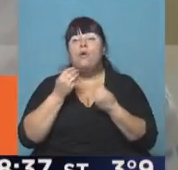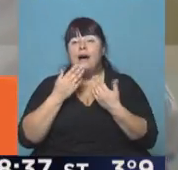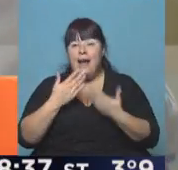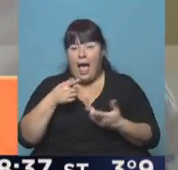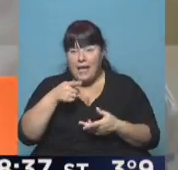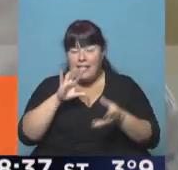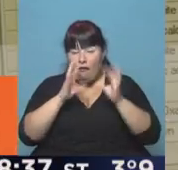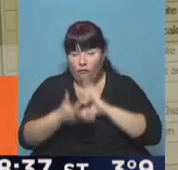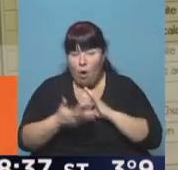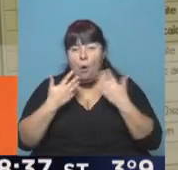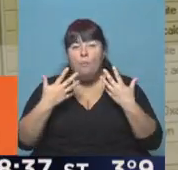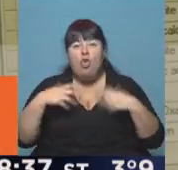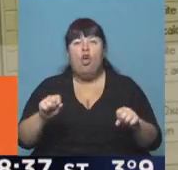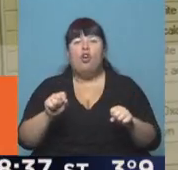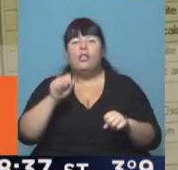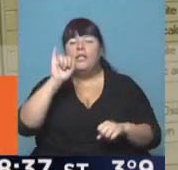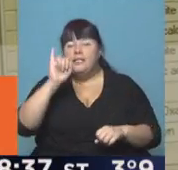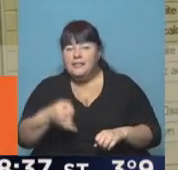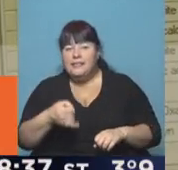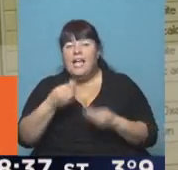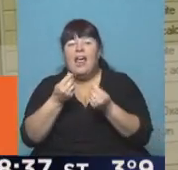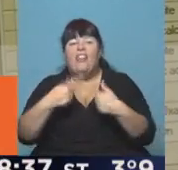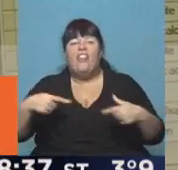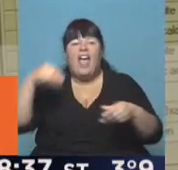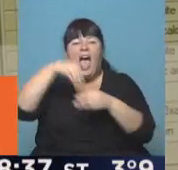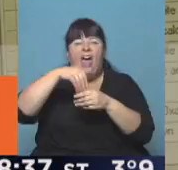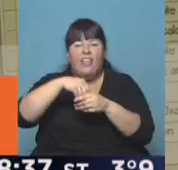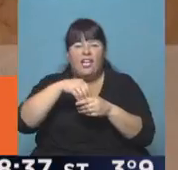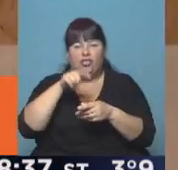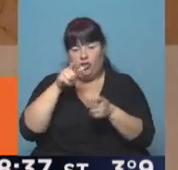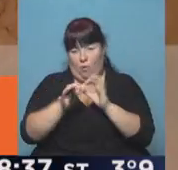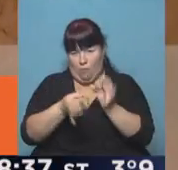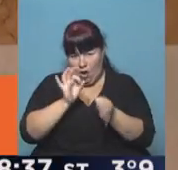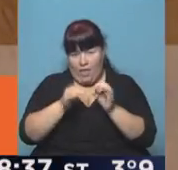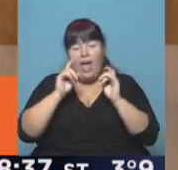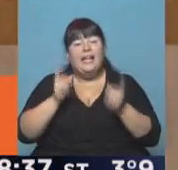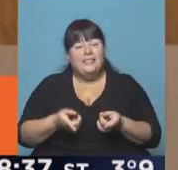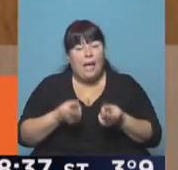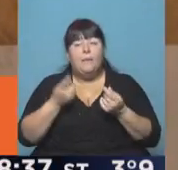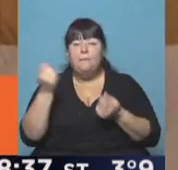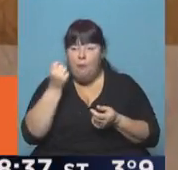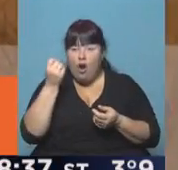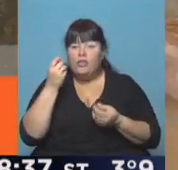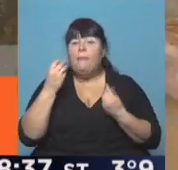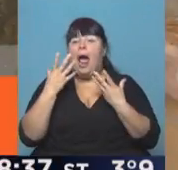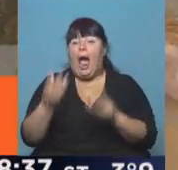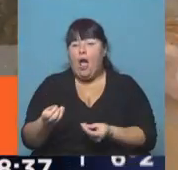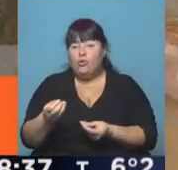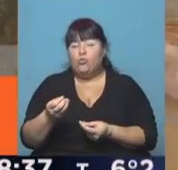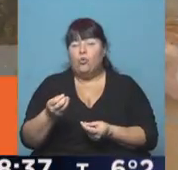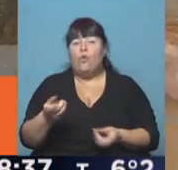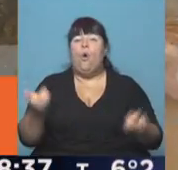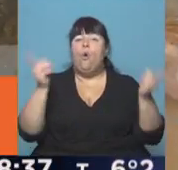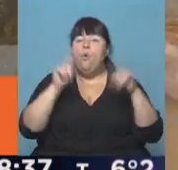permite este método identificar la composición de materiales utilizados además sirve para ayudar a la